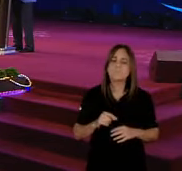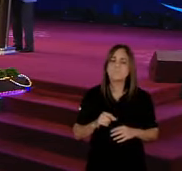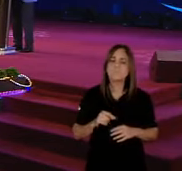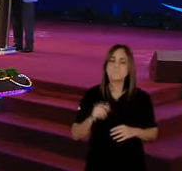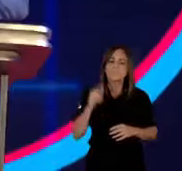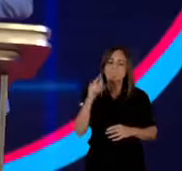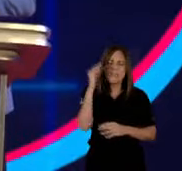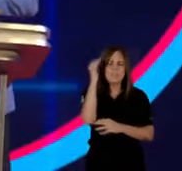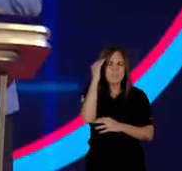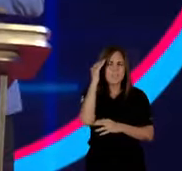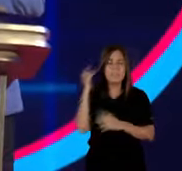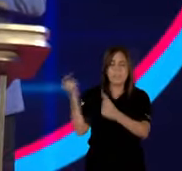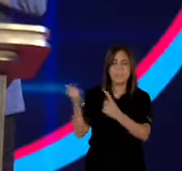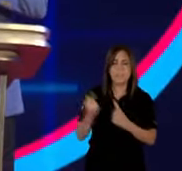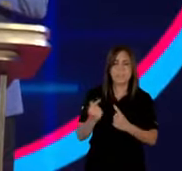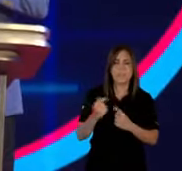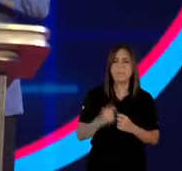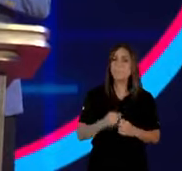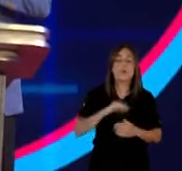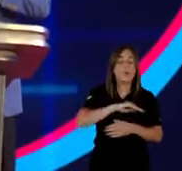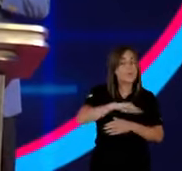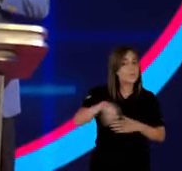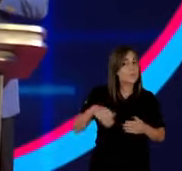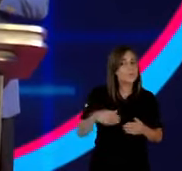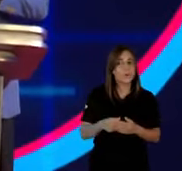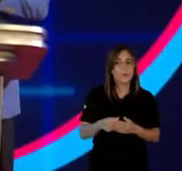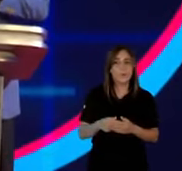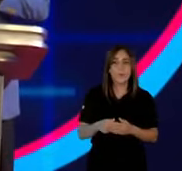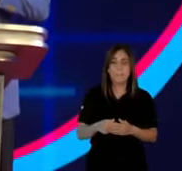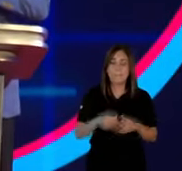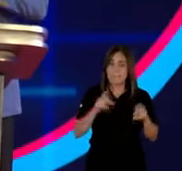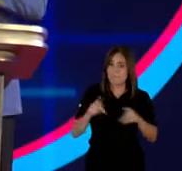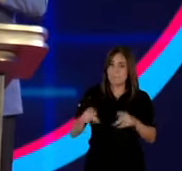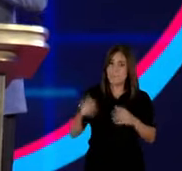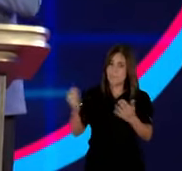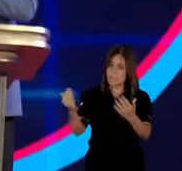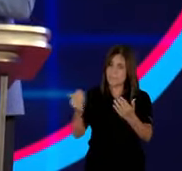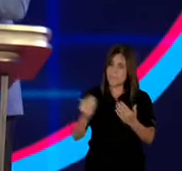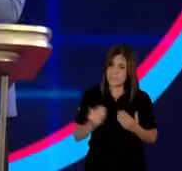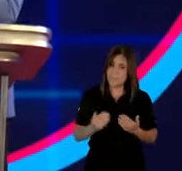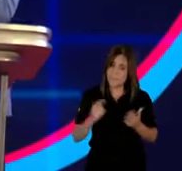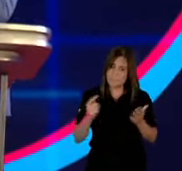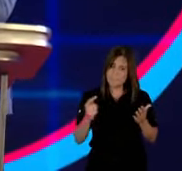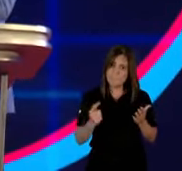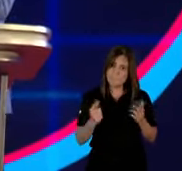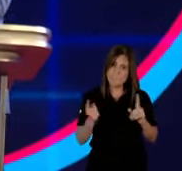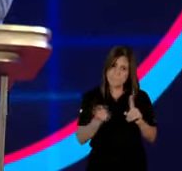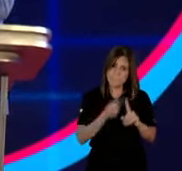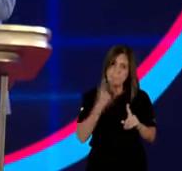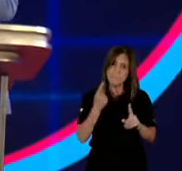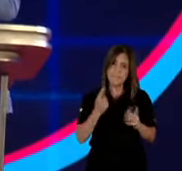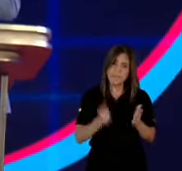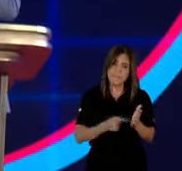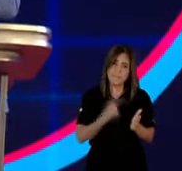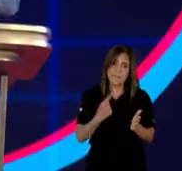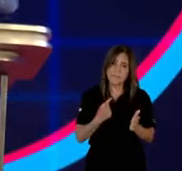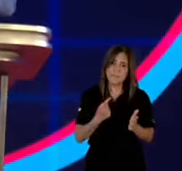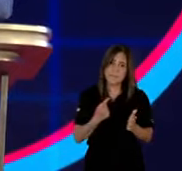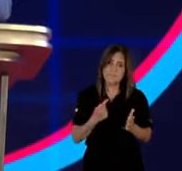para nosotros es una bendición y se convierte todo un honor que usted haya escogido esta casa para